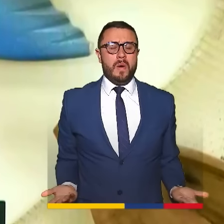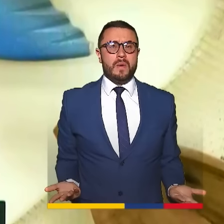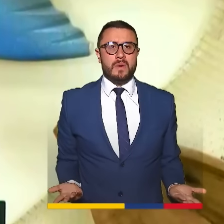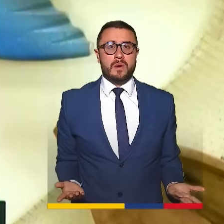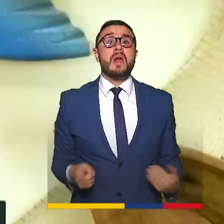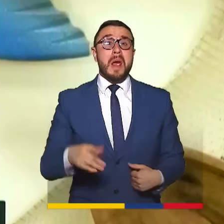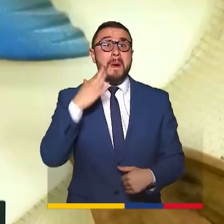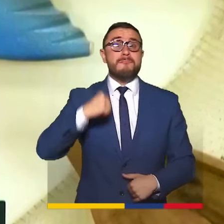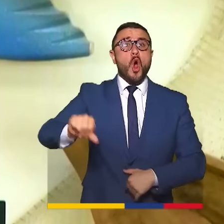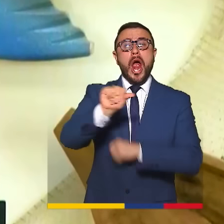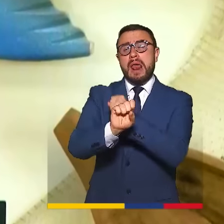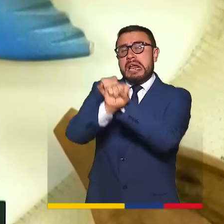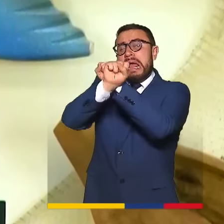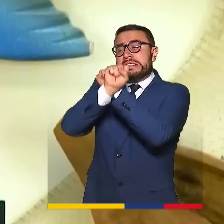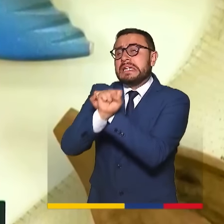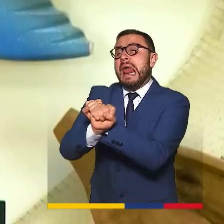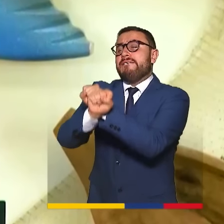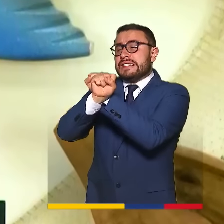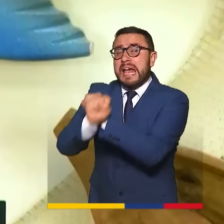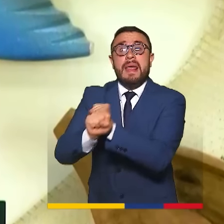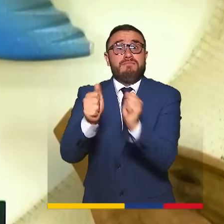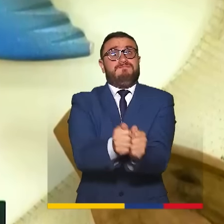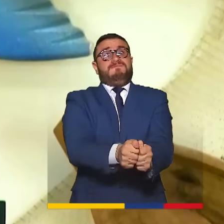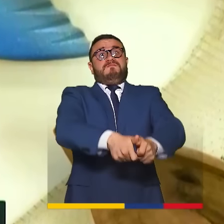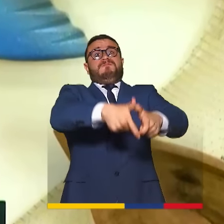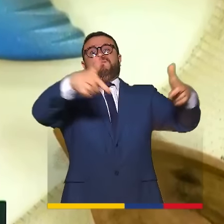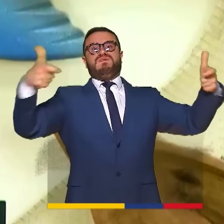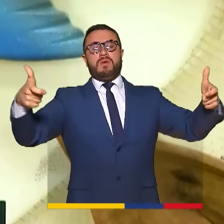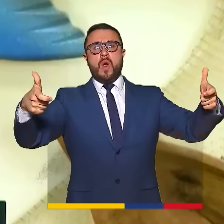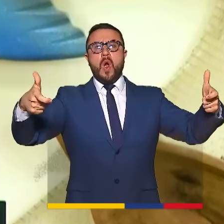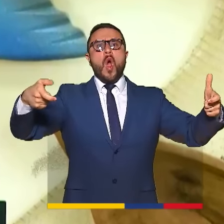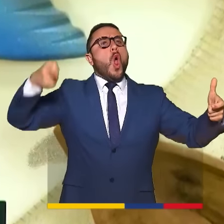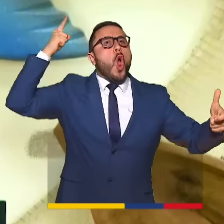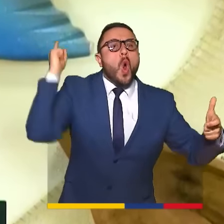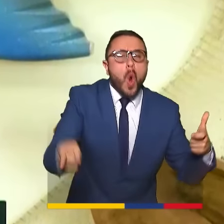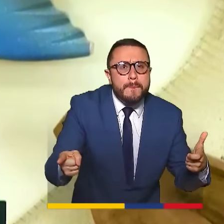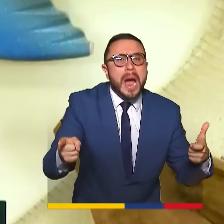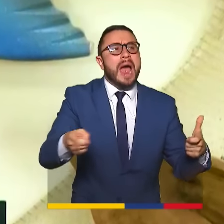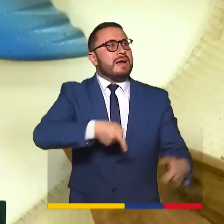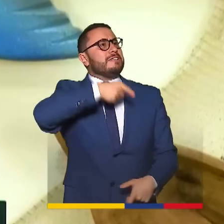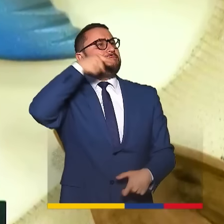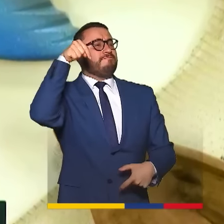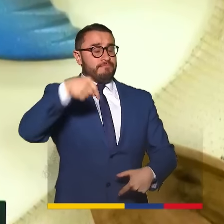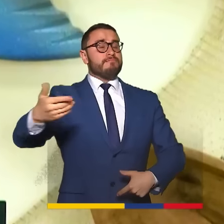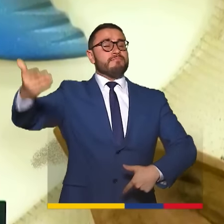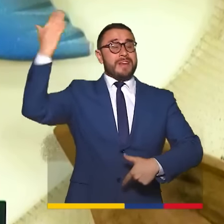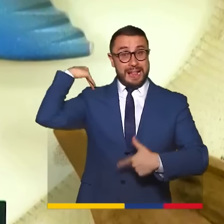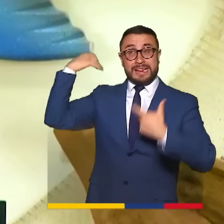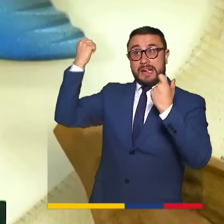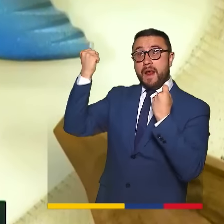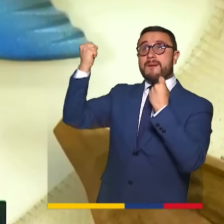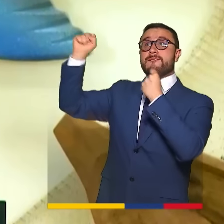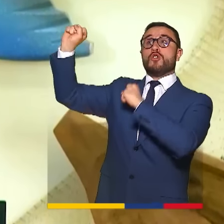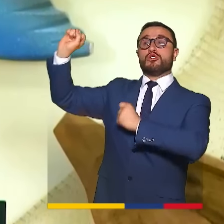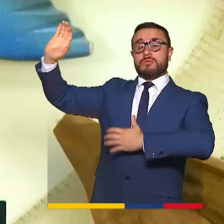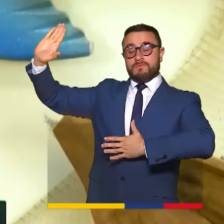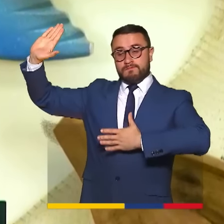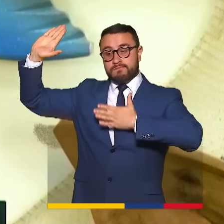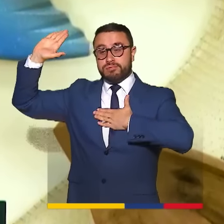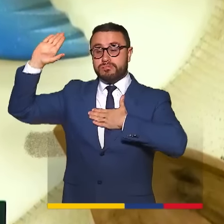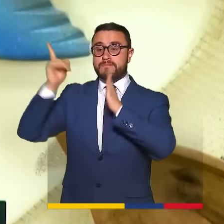es esclavizada y vejada porque no hemos sido capaces de cumplir la promesa revolucionaria